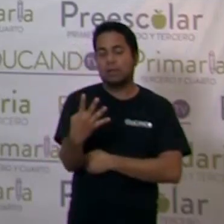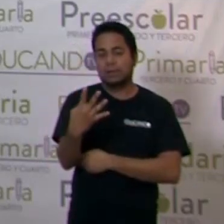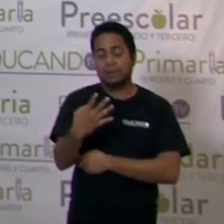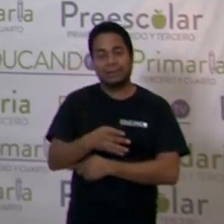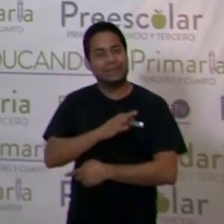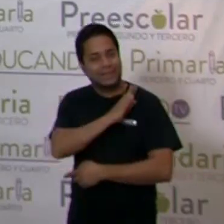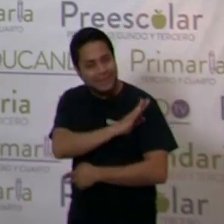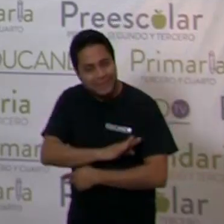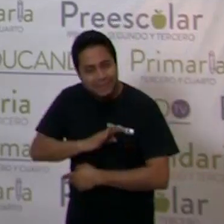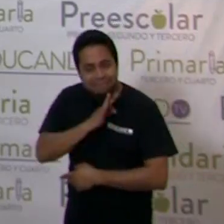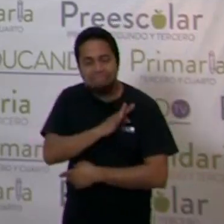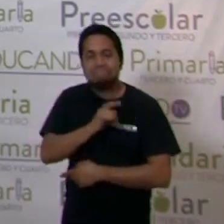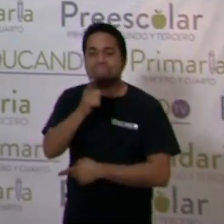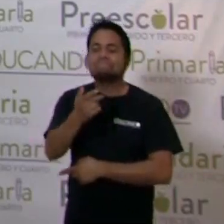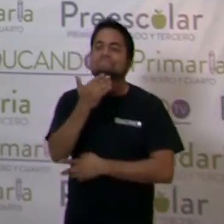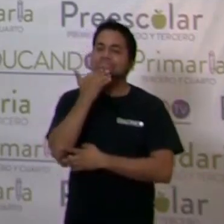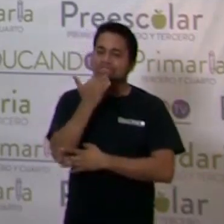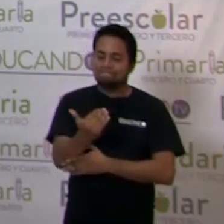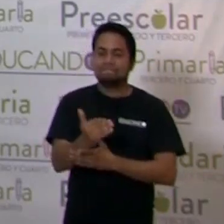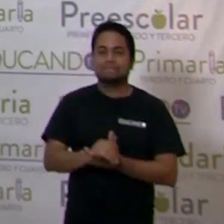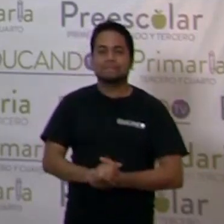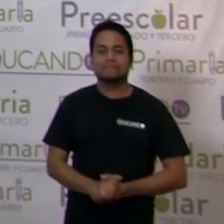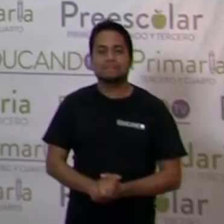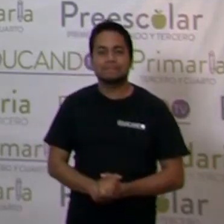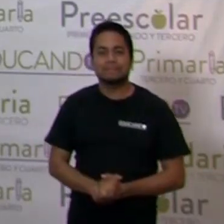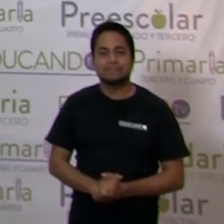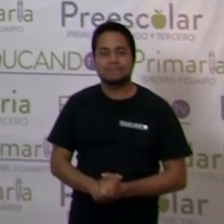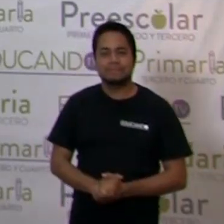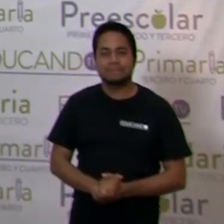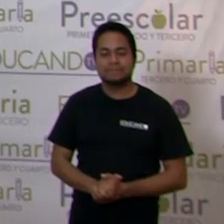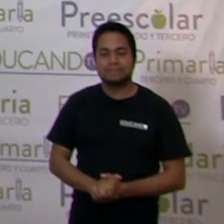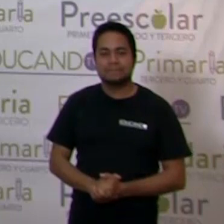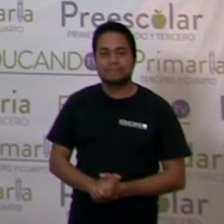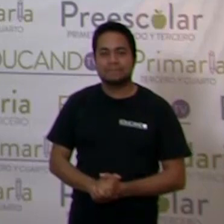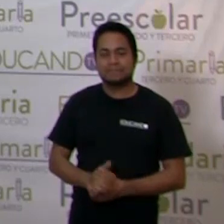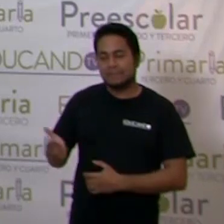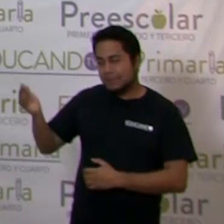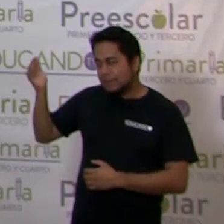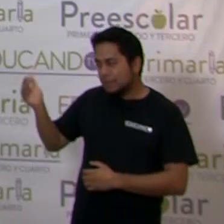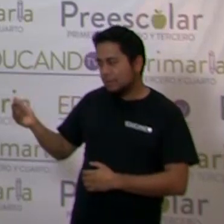muy bien Este es un